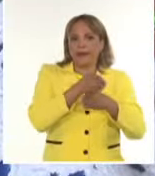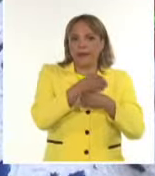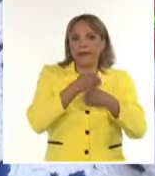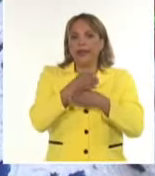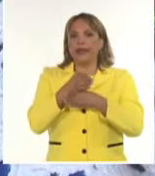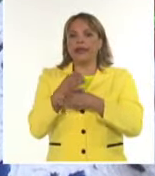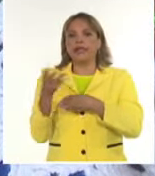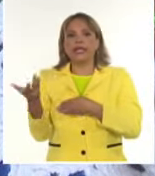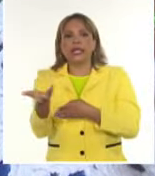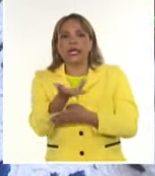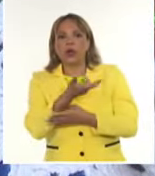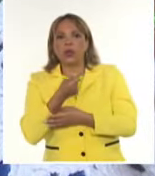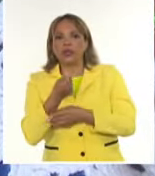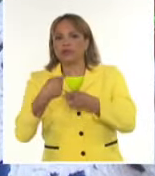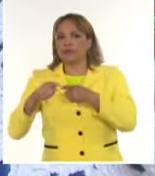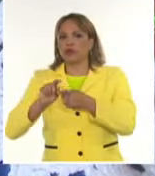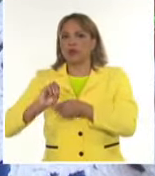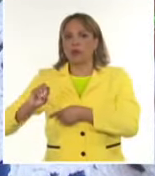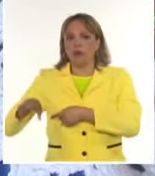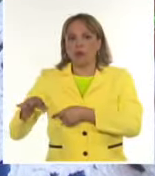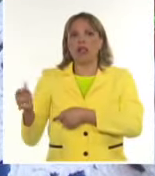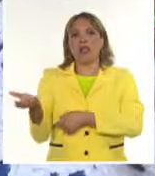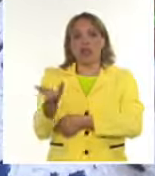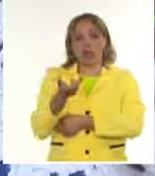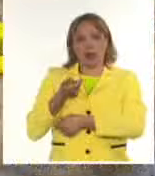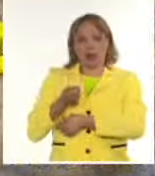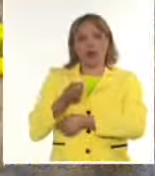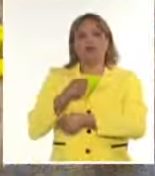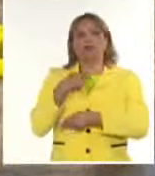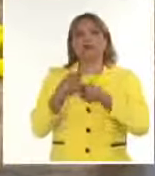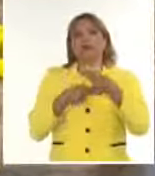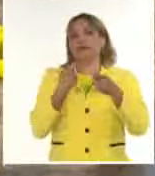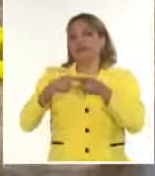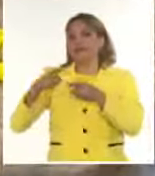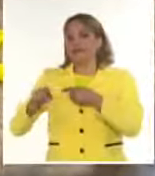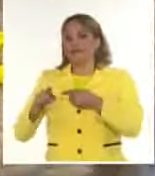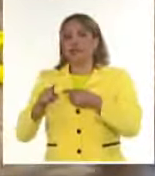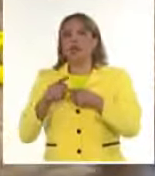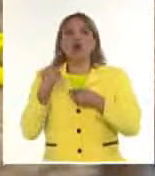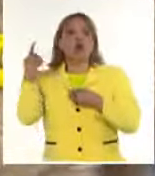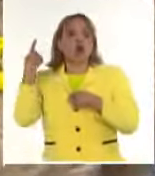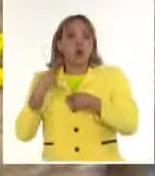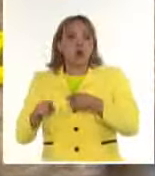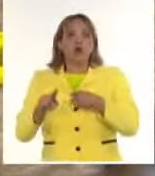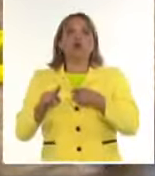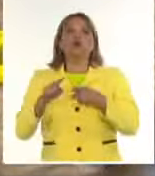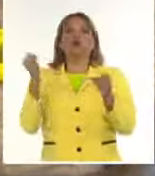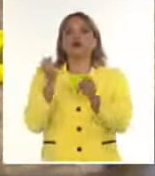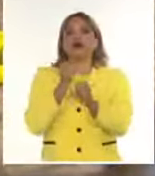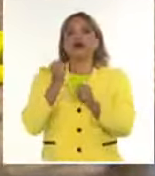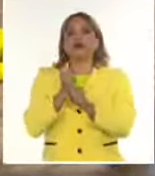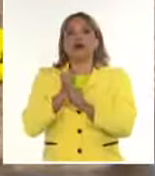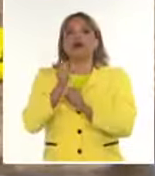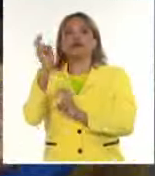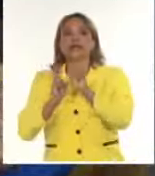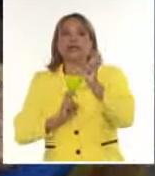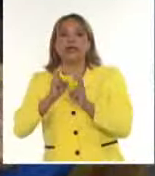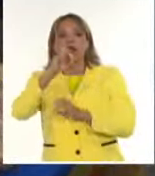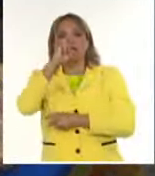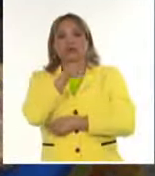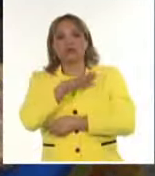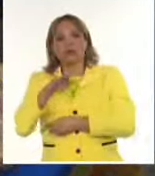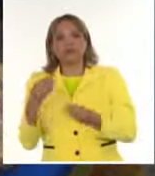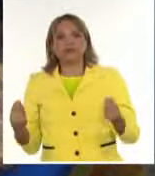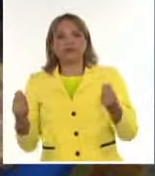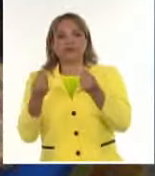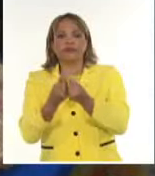reciclando. Y la otra parte es trabajo con niños y talleres en las escuelas primarias que